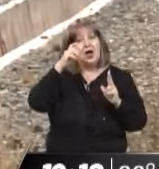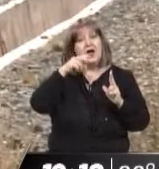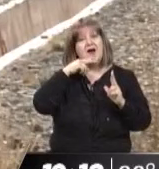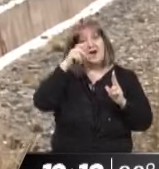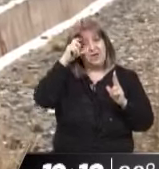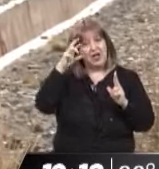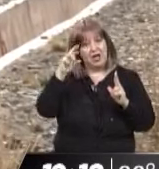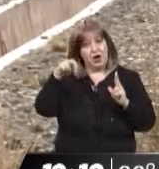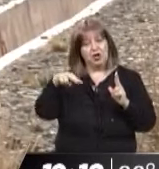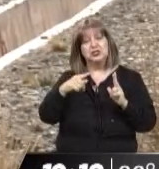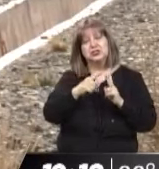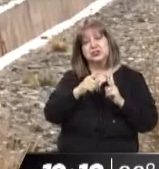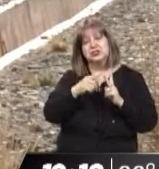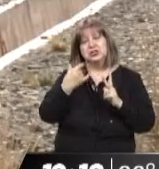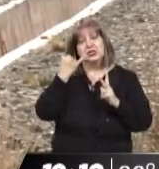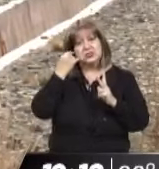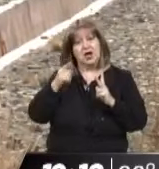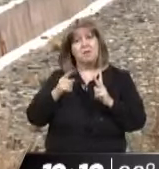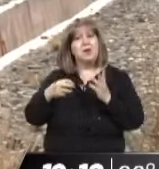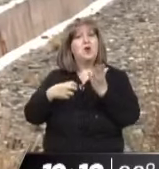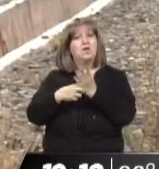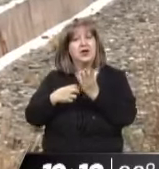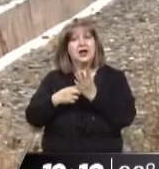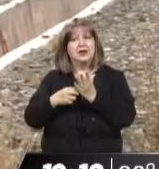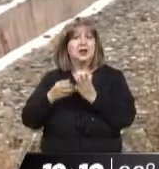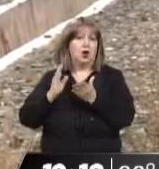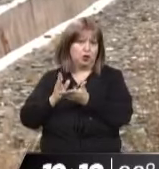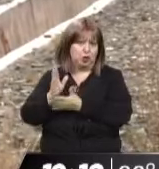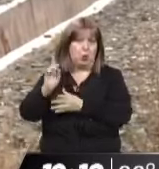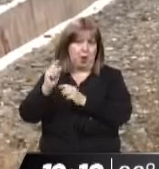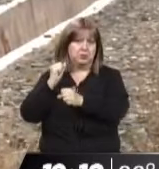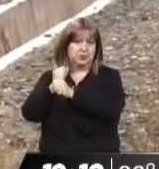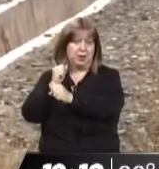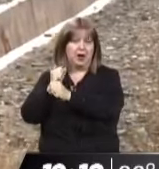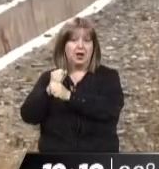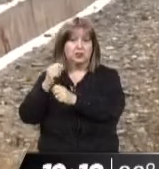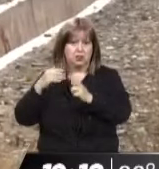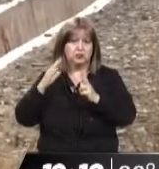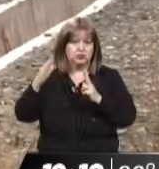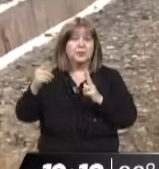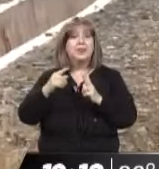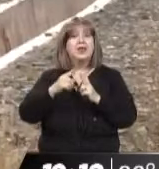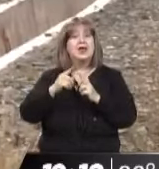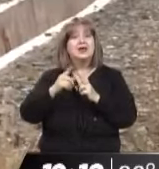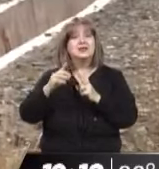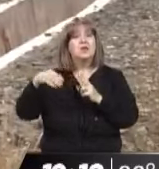bueno, continúa trabajando y tiene la expectativa de que ese tipo de sentencias